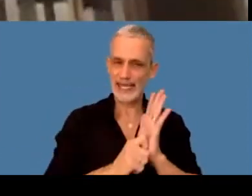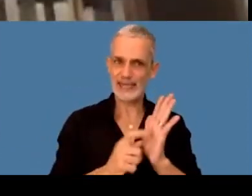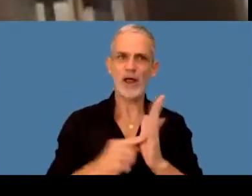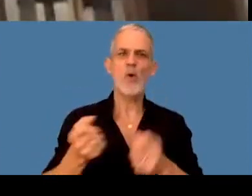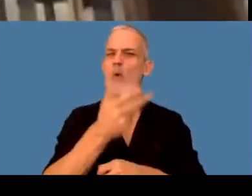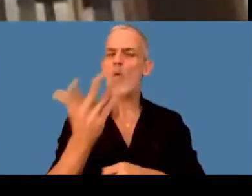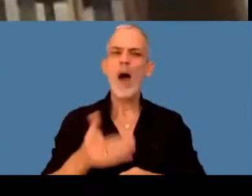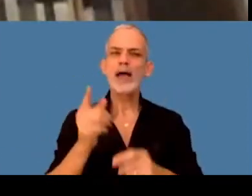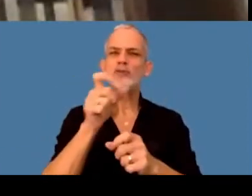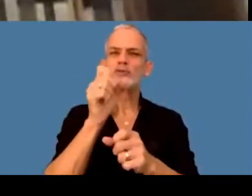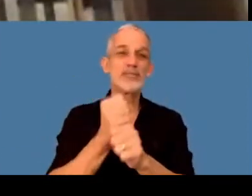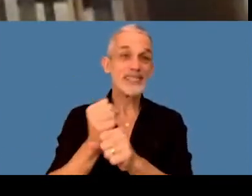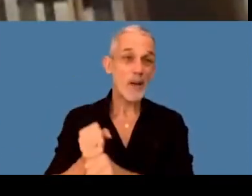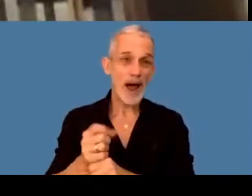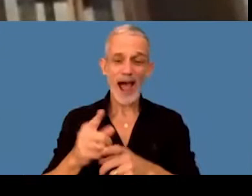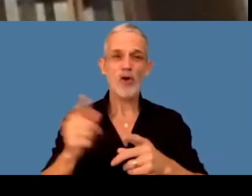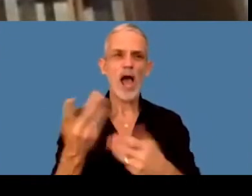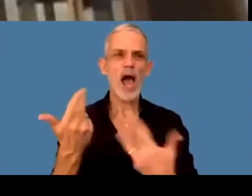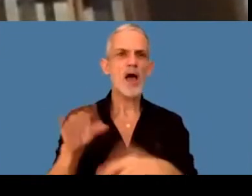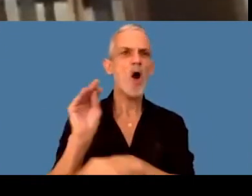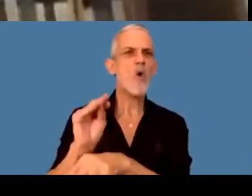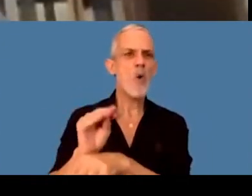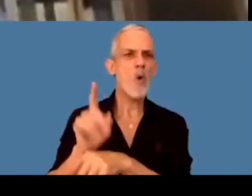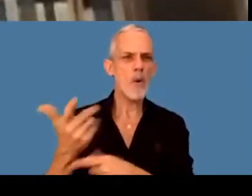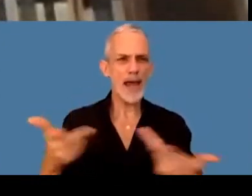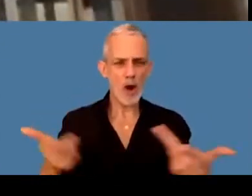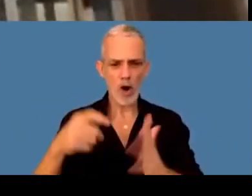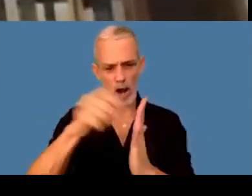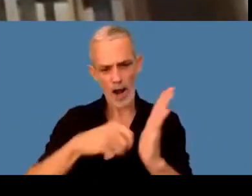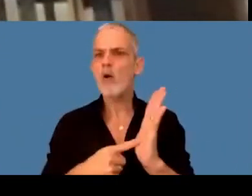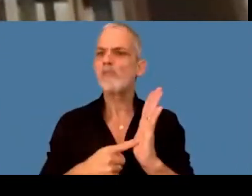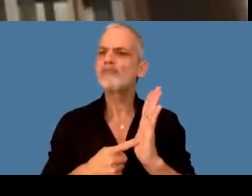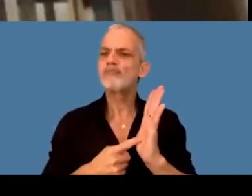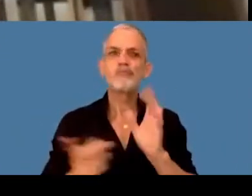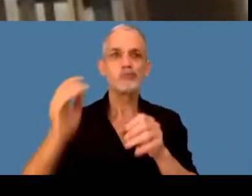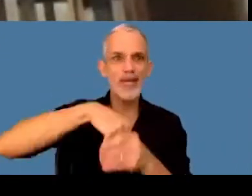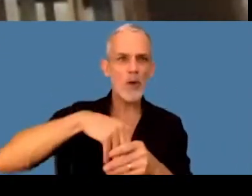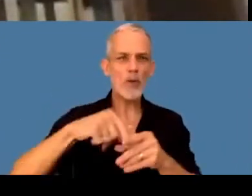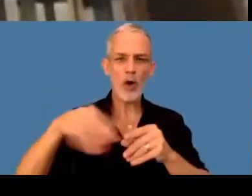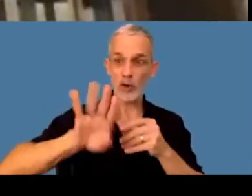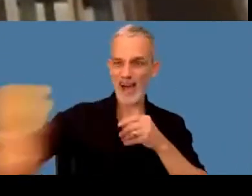trabajadores y trabajadoras están cubiertos convencionalmente, cuántos no.